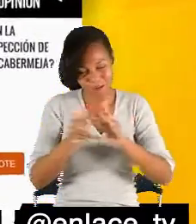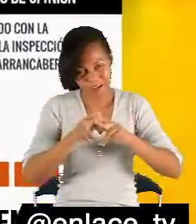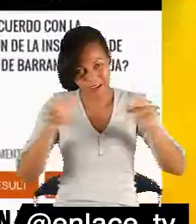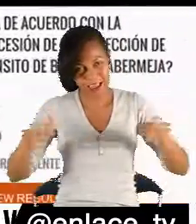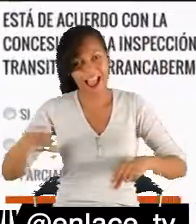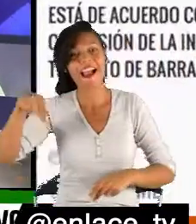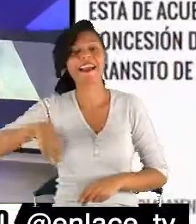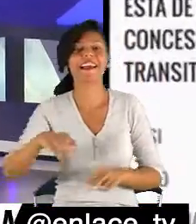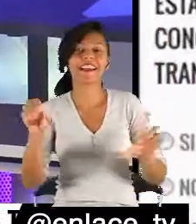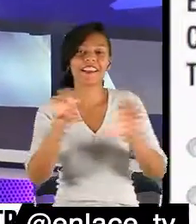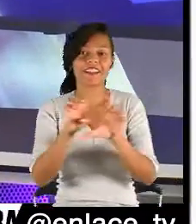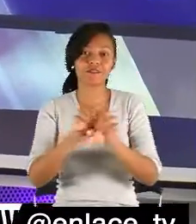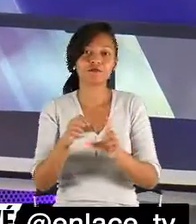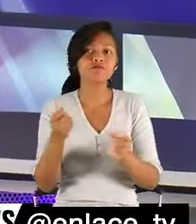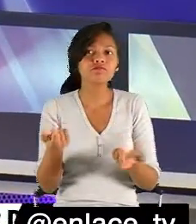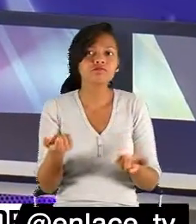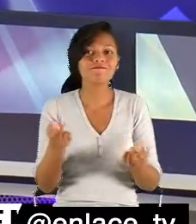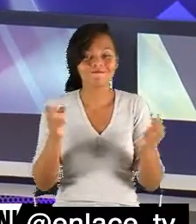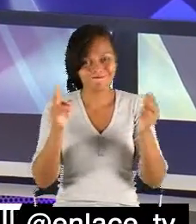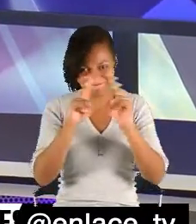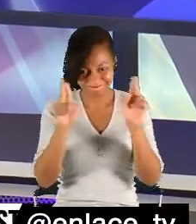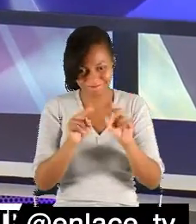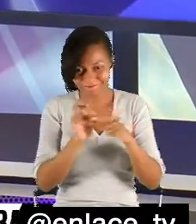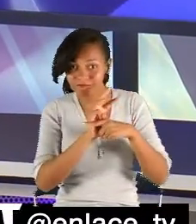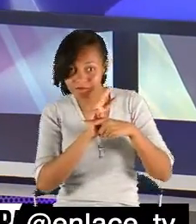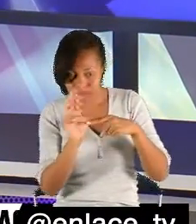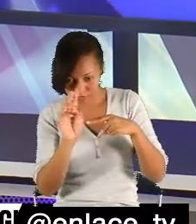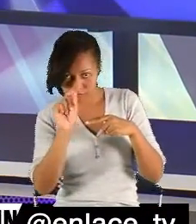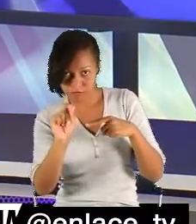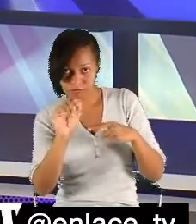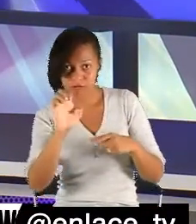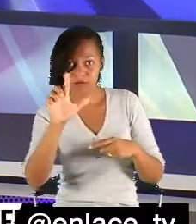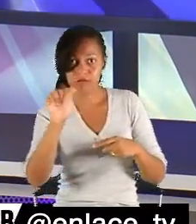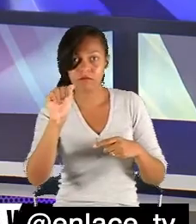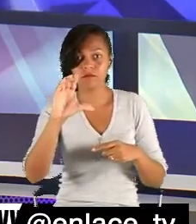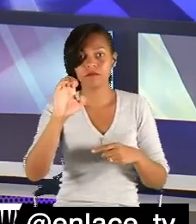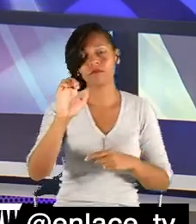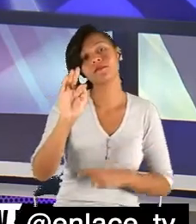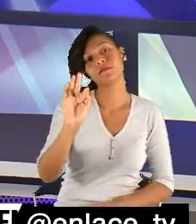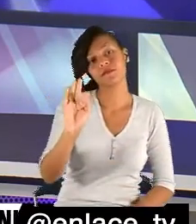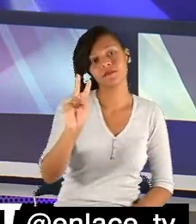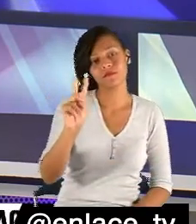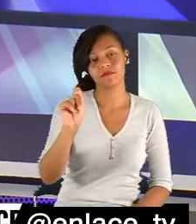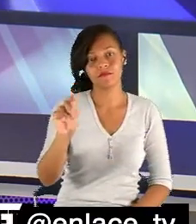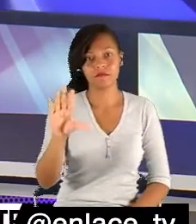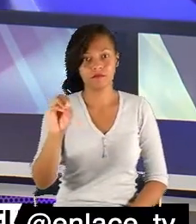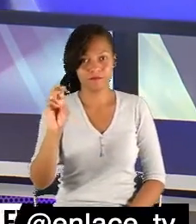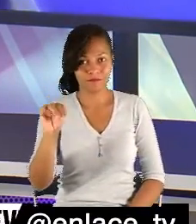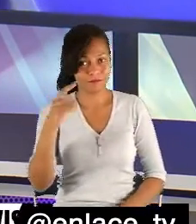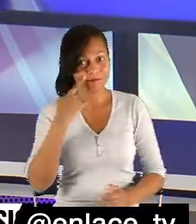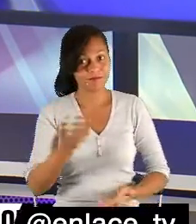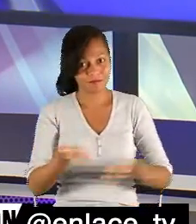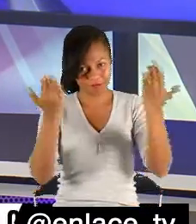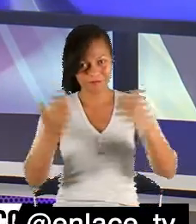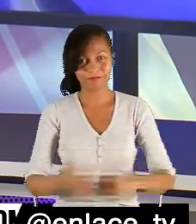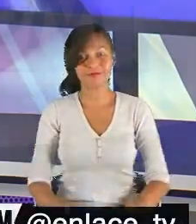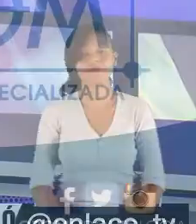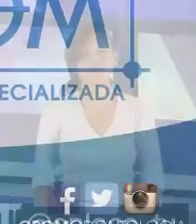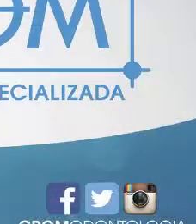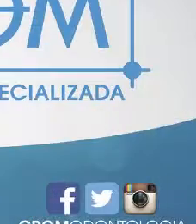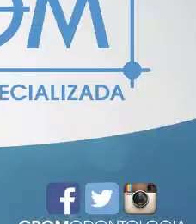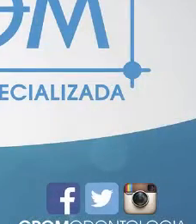noticias las pueden encontrar en la página web www punto en la cee televisión puntocom vecinos y al mal